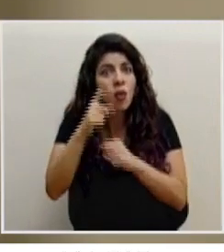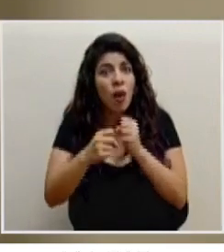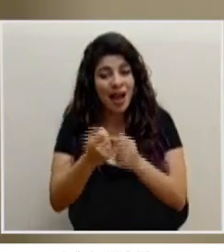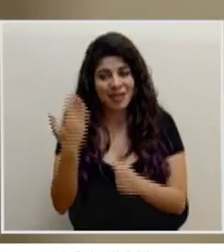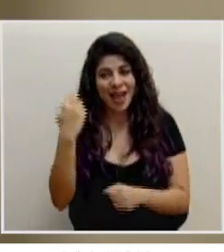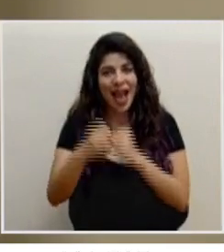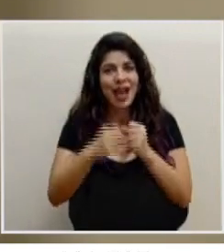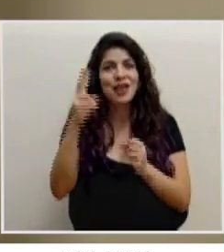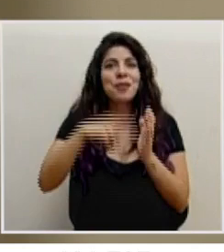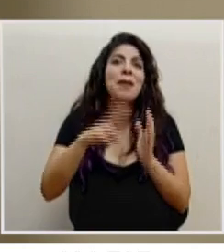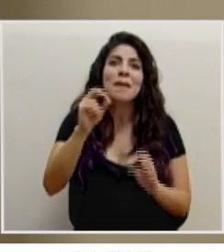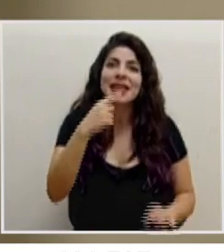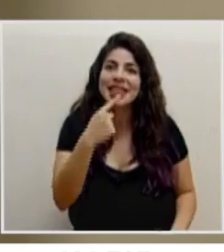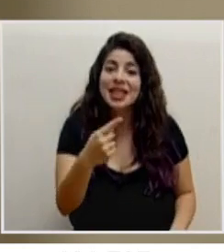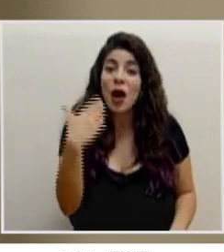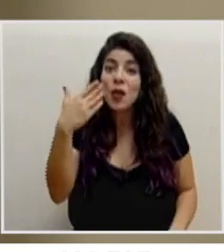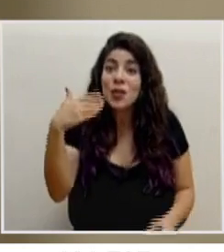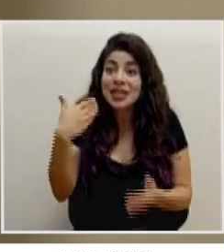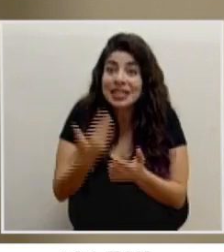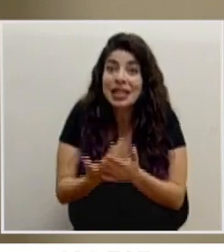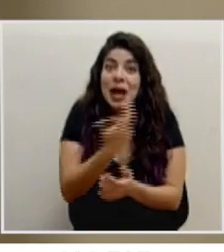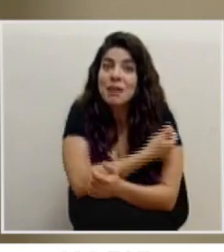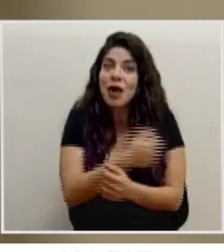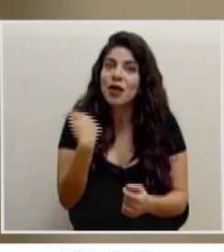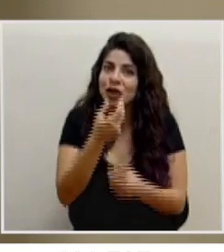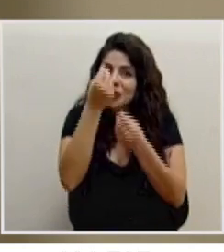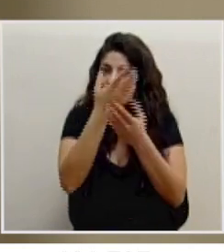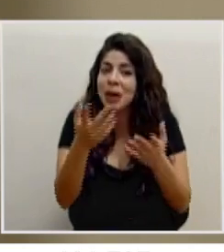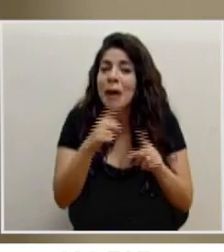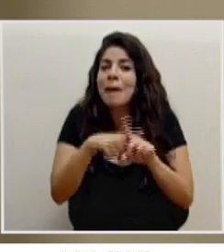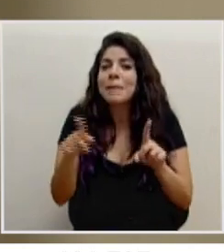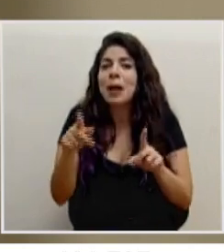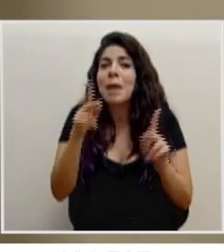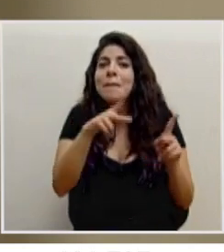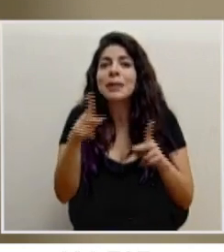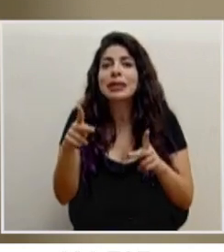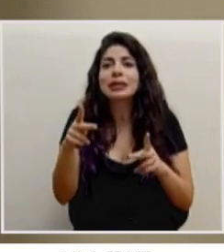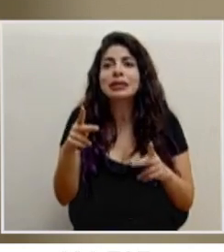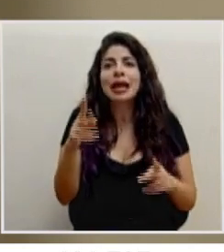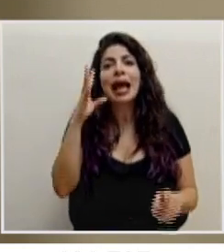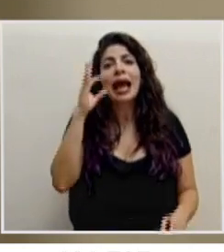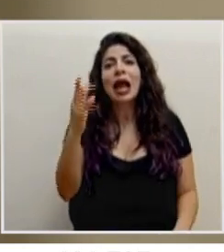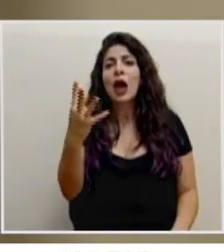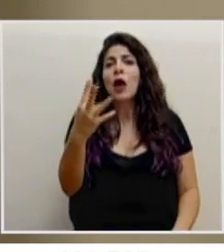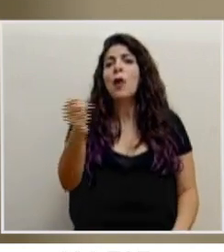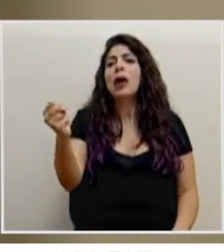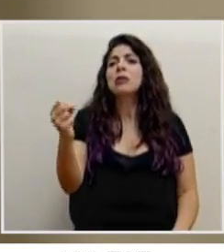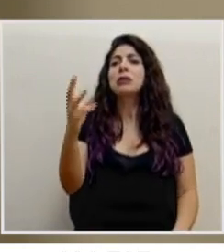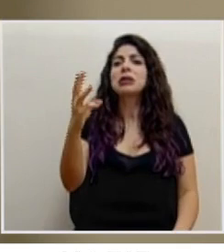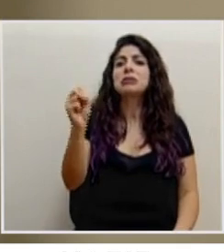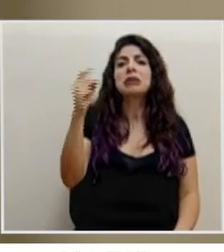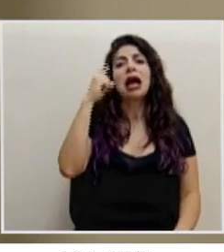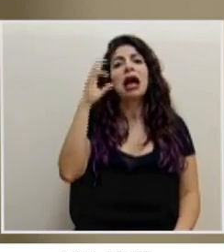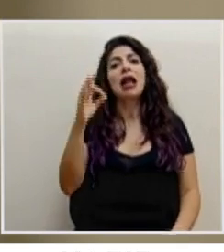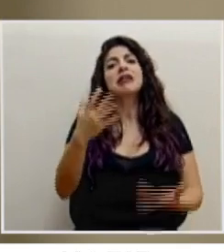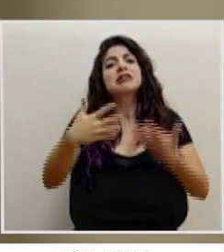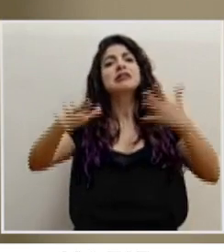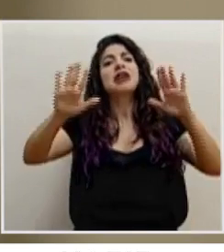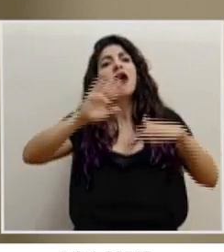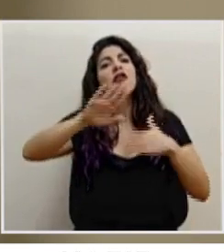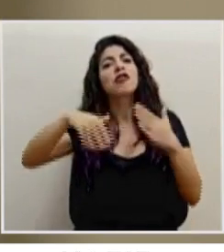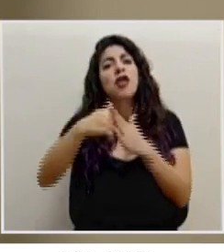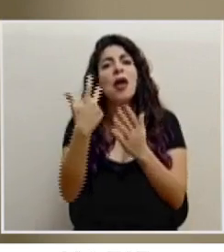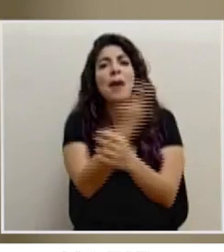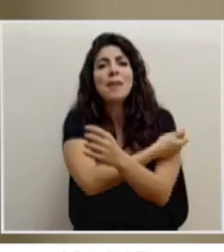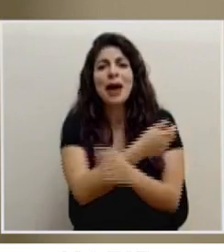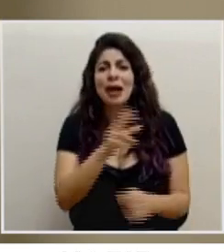dijimos en el 2020, lo dijimos cuando la vacuna llegó aquí, pero ha habido eventualmente una expectativa de que en 4 meses o en 6 meses ya vamos a vacunar a toda la